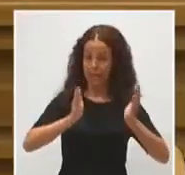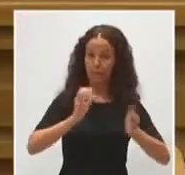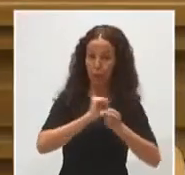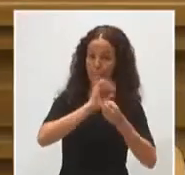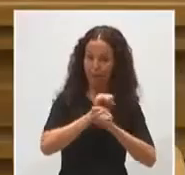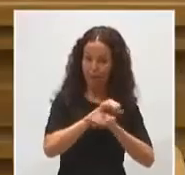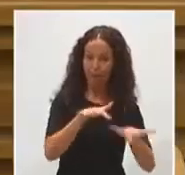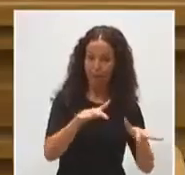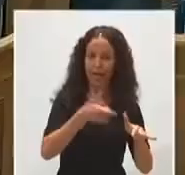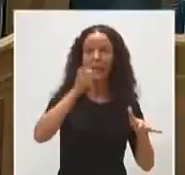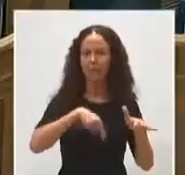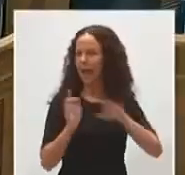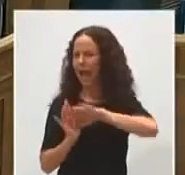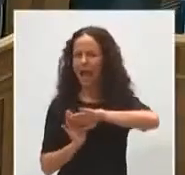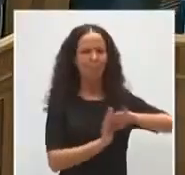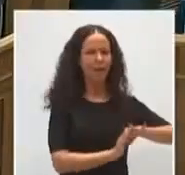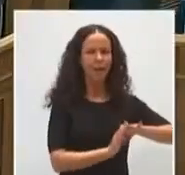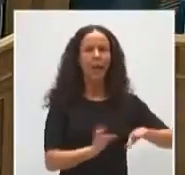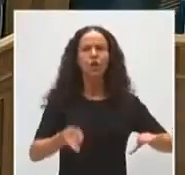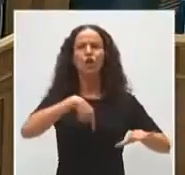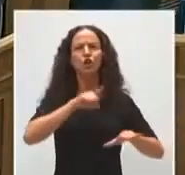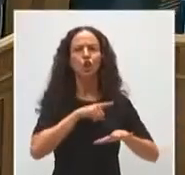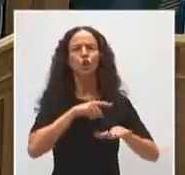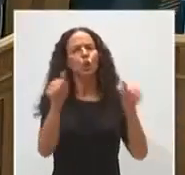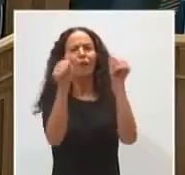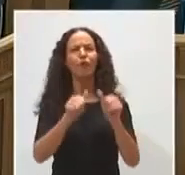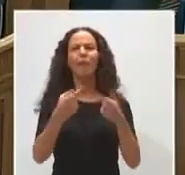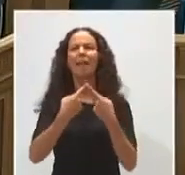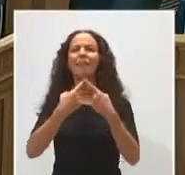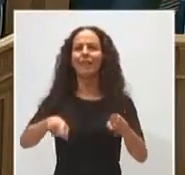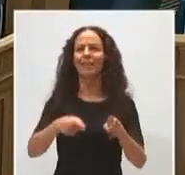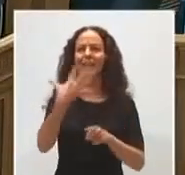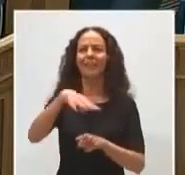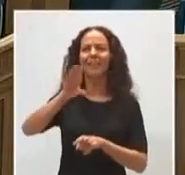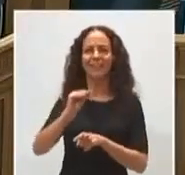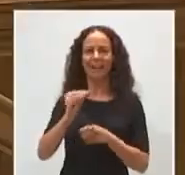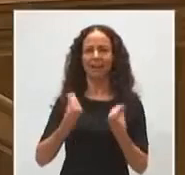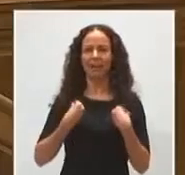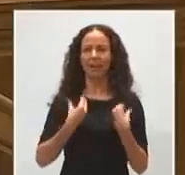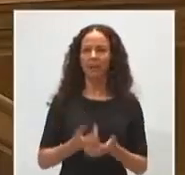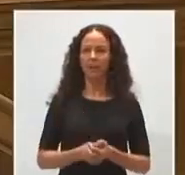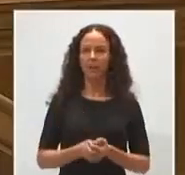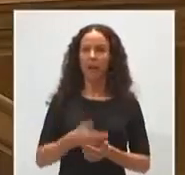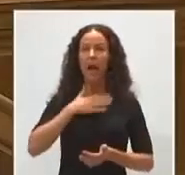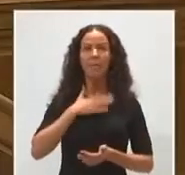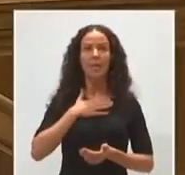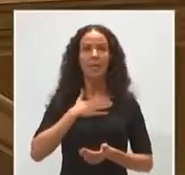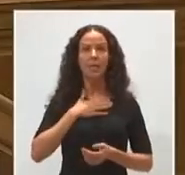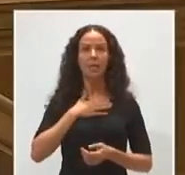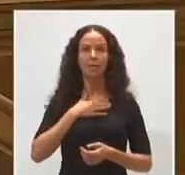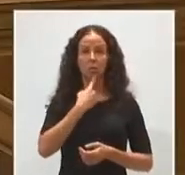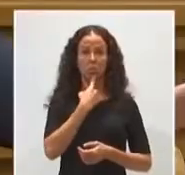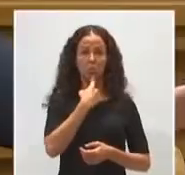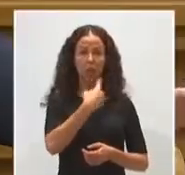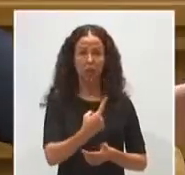ella estamos aplicando una forma distinta de entender las cosas a mí no me van a escuchar nunca que